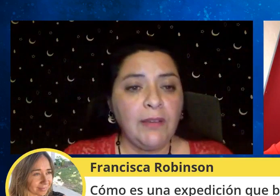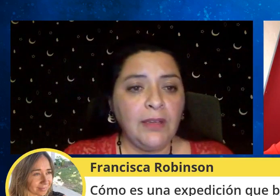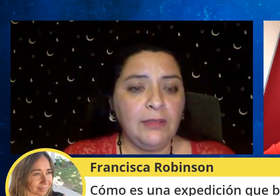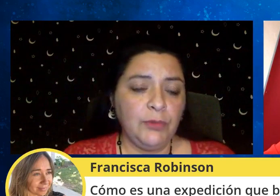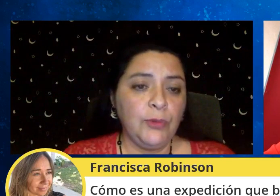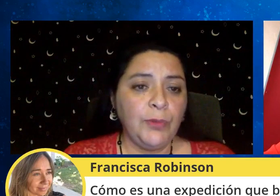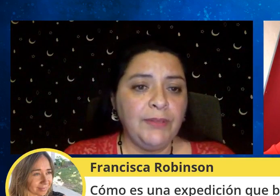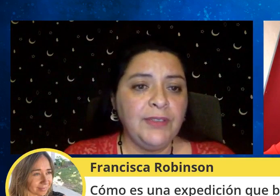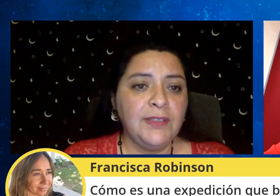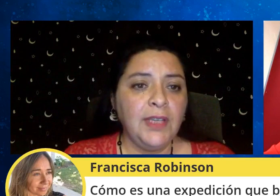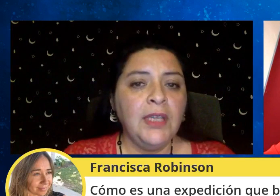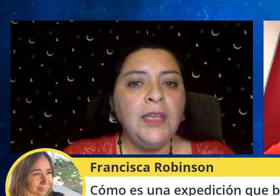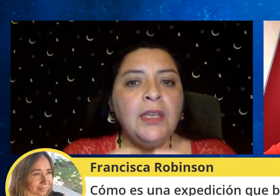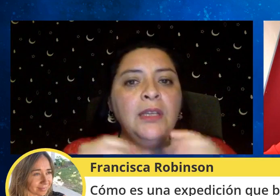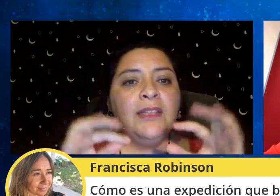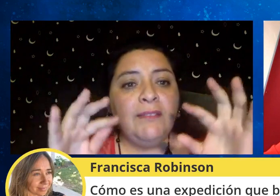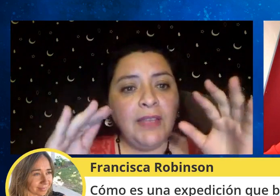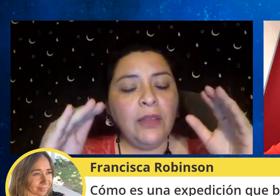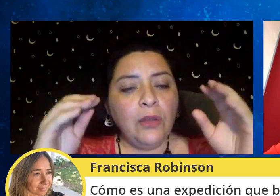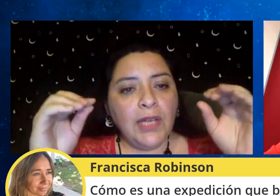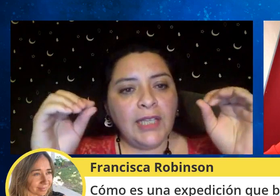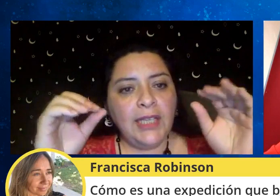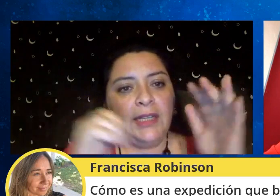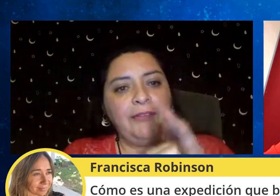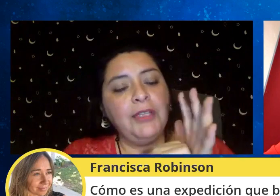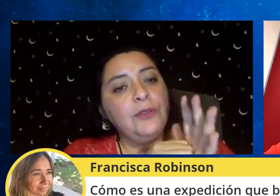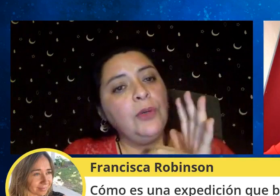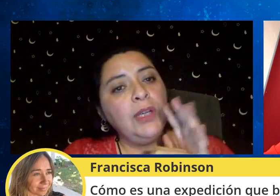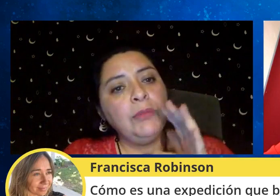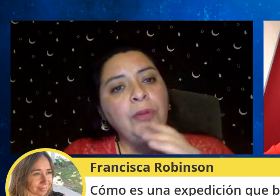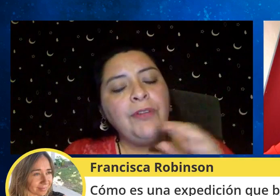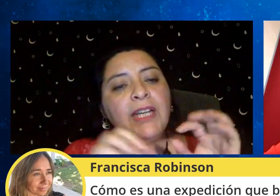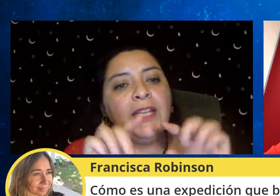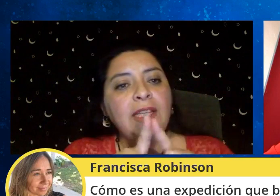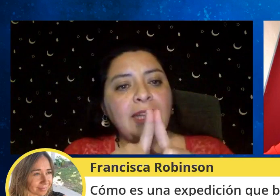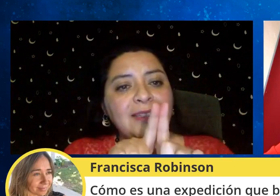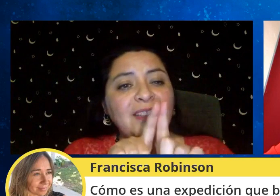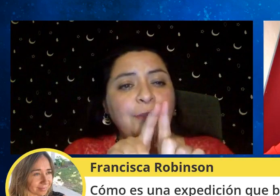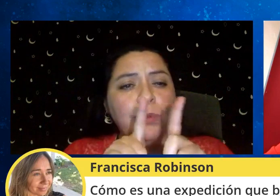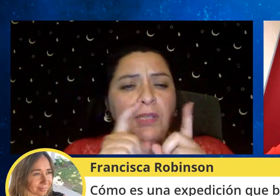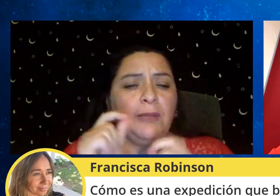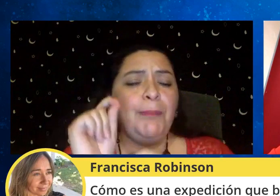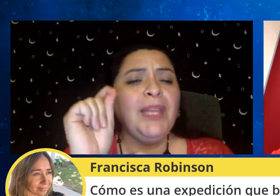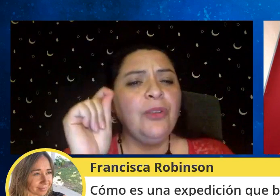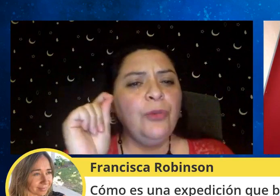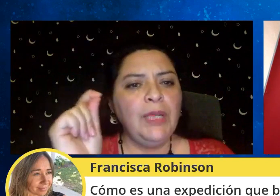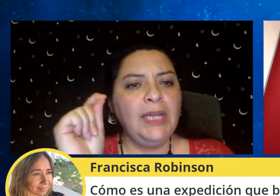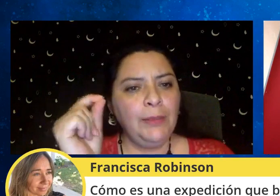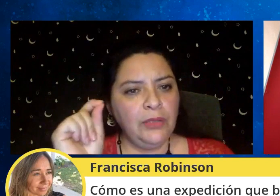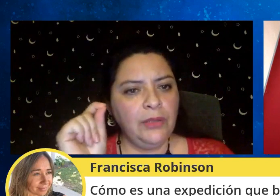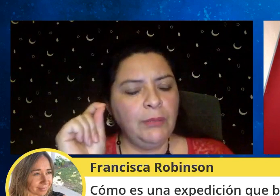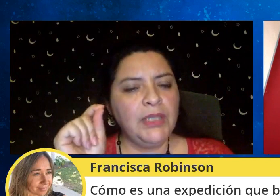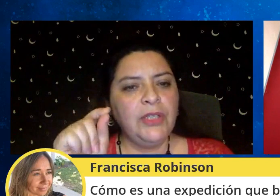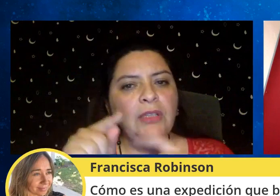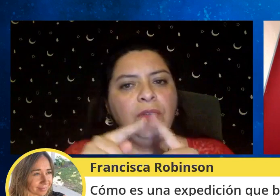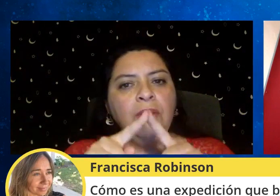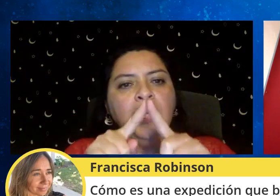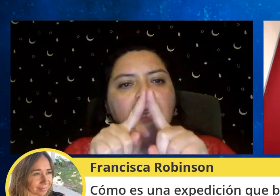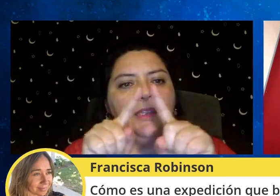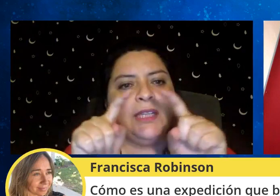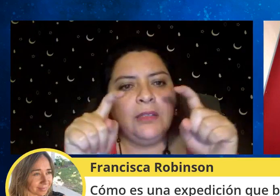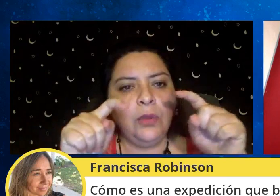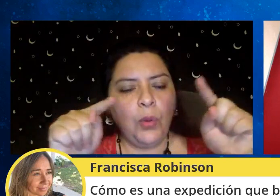más suave, su superficie, debido a que la fricción con la atmósfera genera que se funda menos de un milímetro del